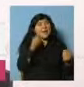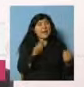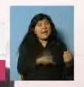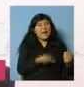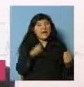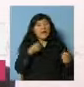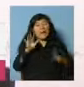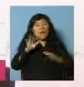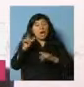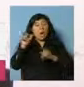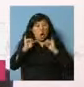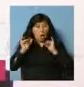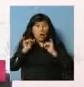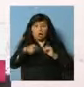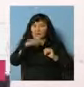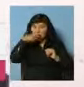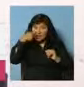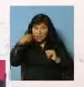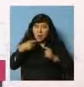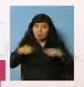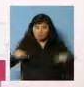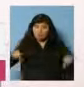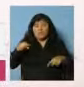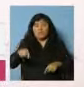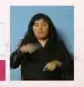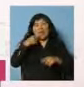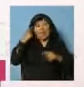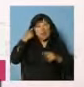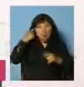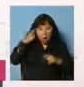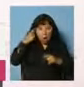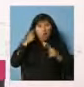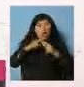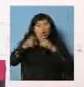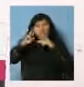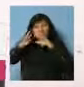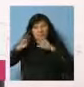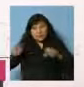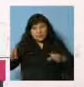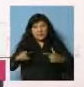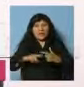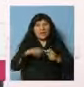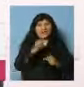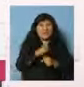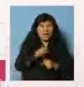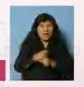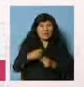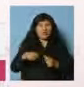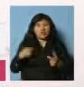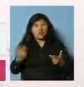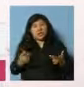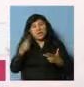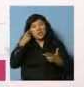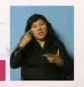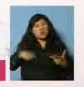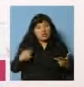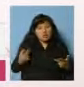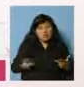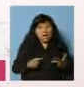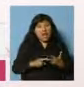una evaluación, tenemos psicólogos, acá hay una psicóloga social, trabajadoras sociales, un profesor de